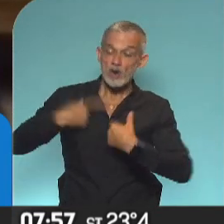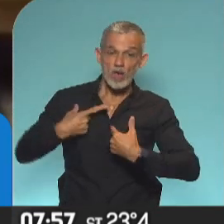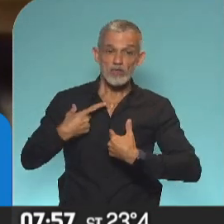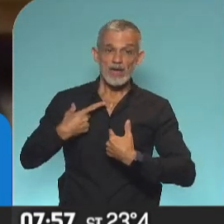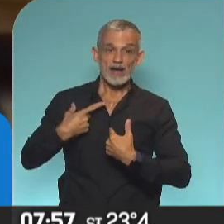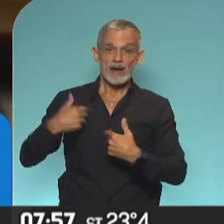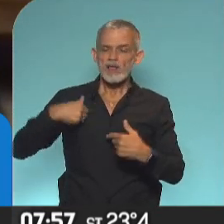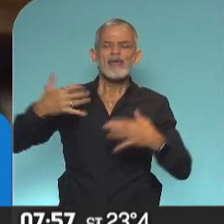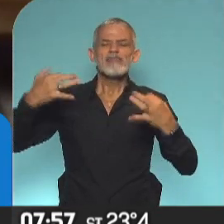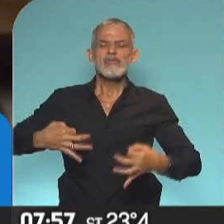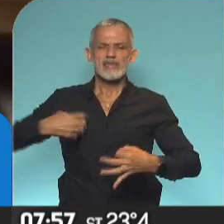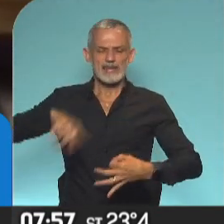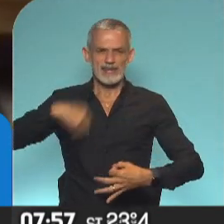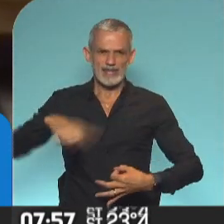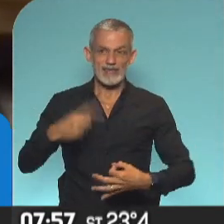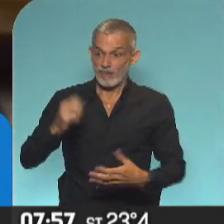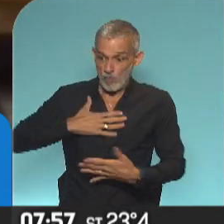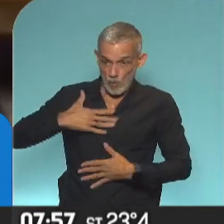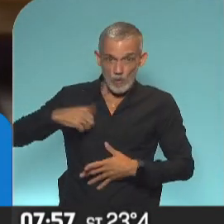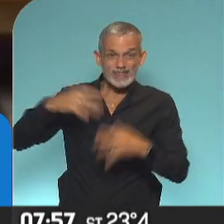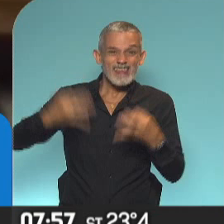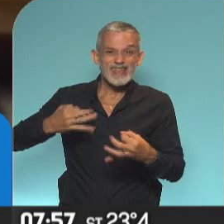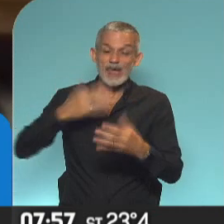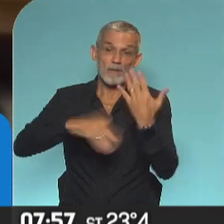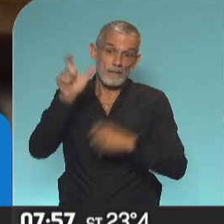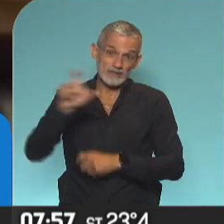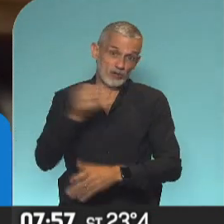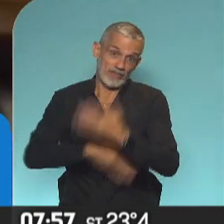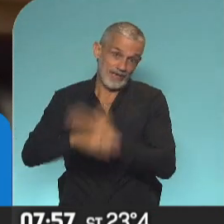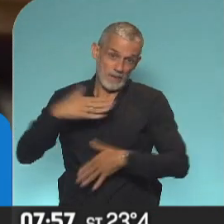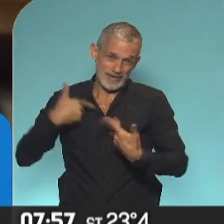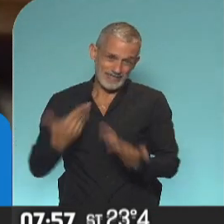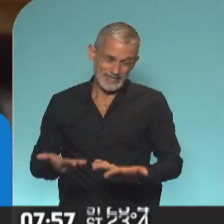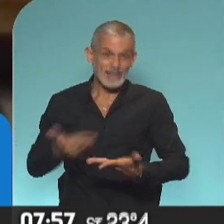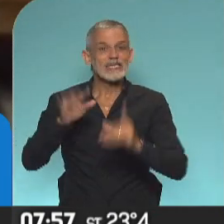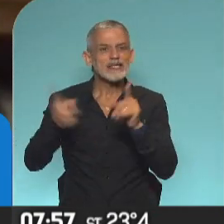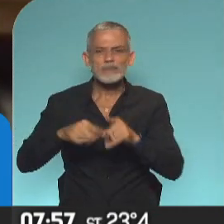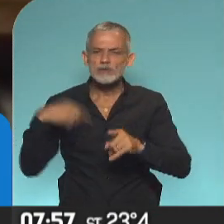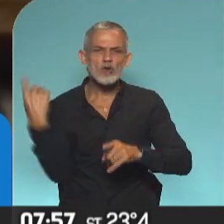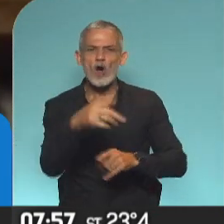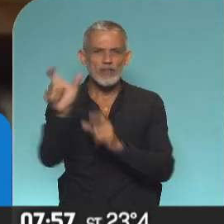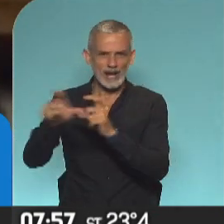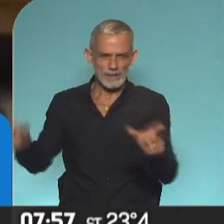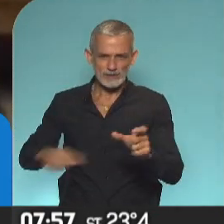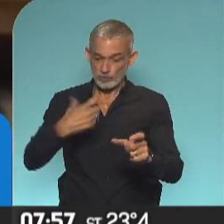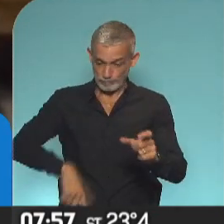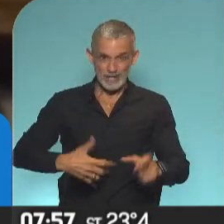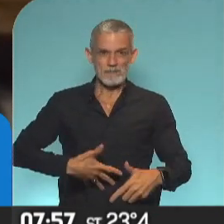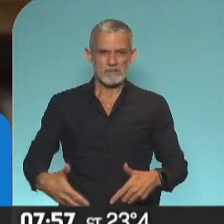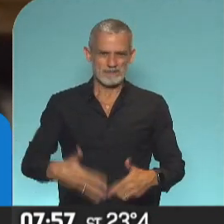devuelvan nuestra dignidad, la nuestra, de las personas con discapacidad, y la de todas las personas